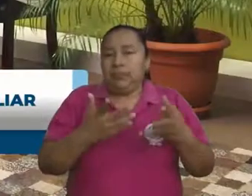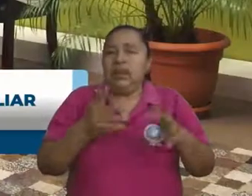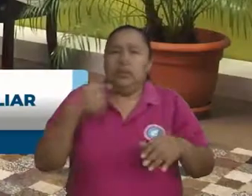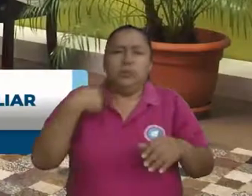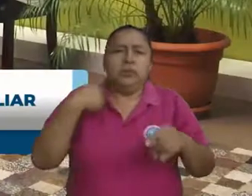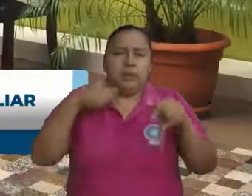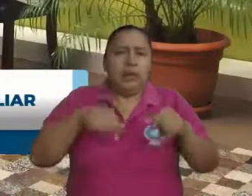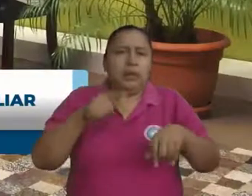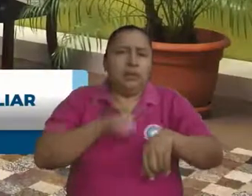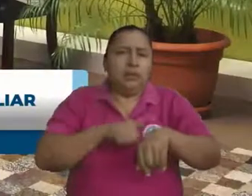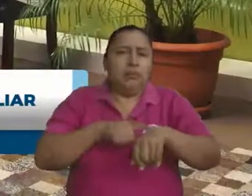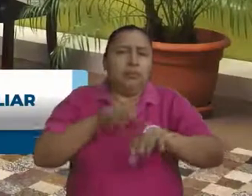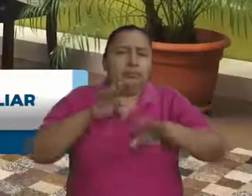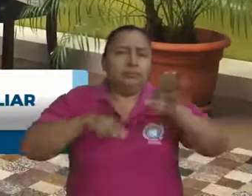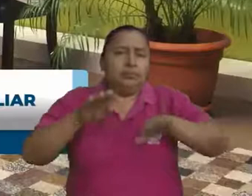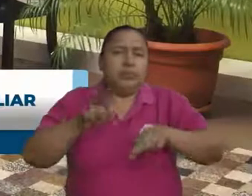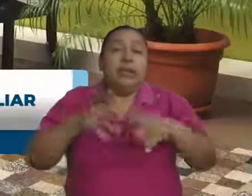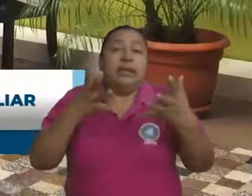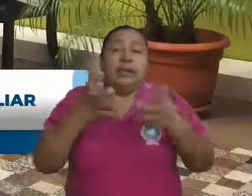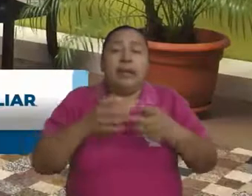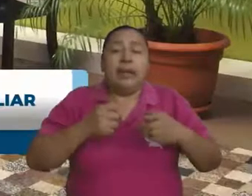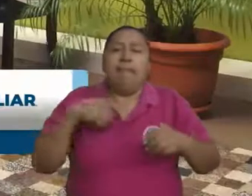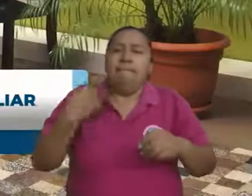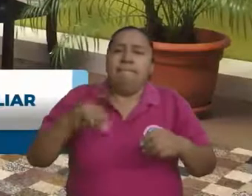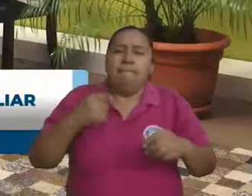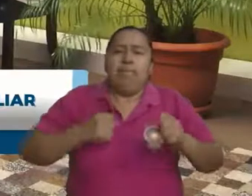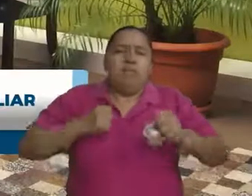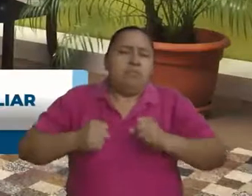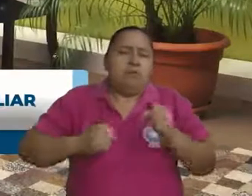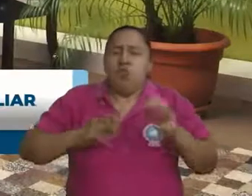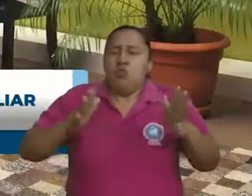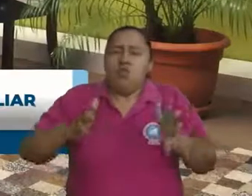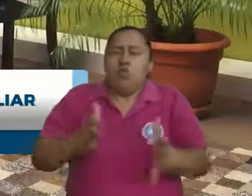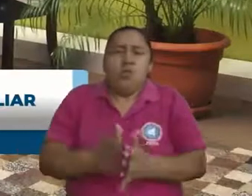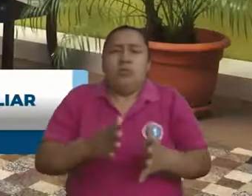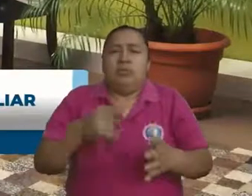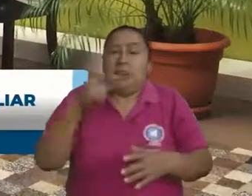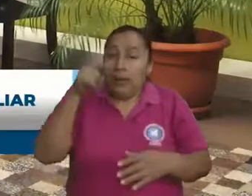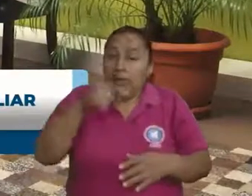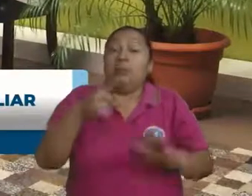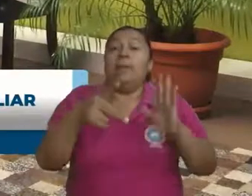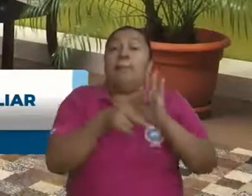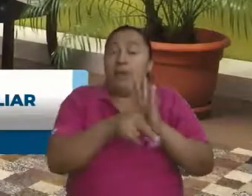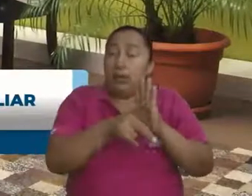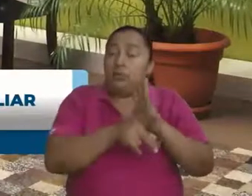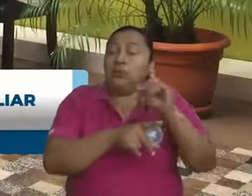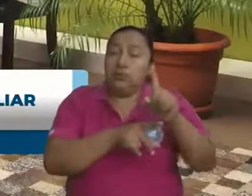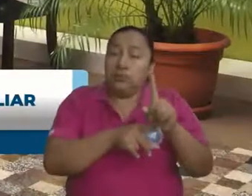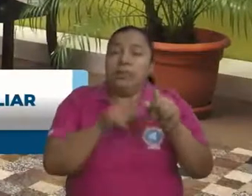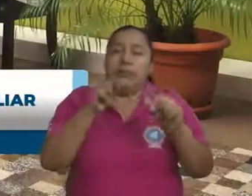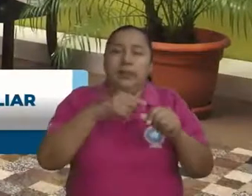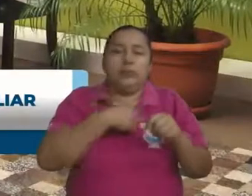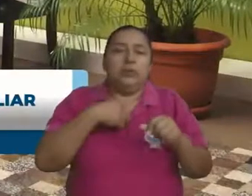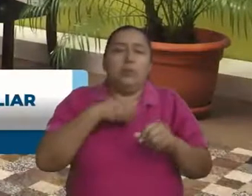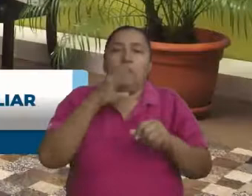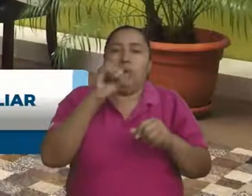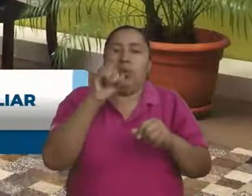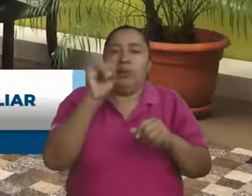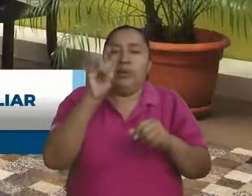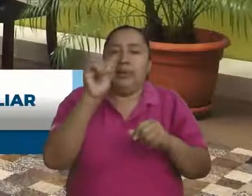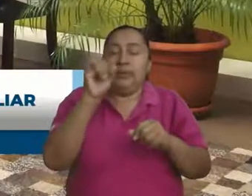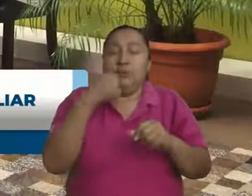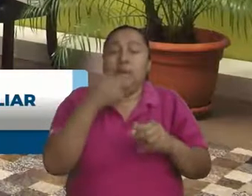frecuente en este tiempo, que quieren perder peso muy rápidamente, eso es un factor de riesgo también para desarrollar colelitiasis. Hay